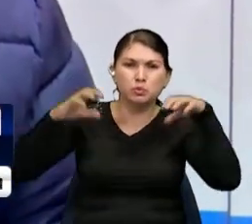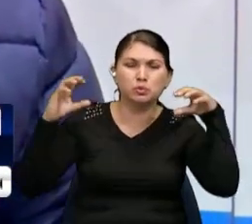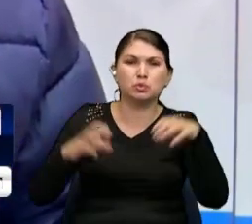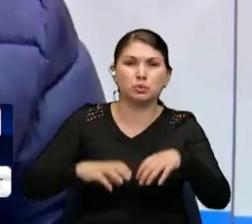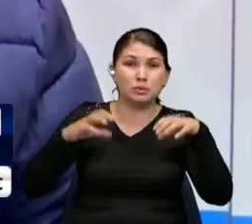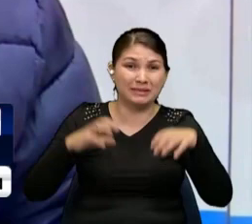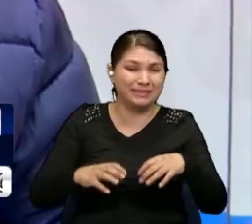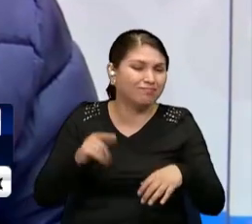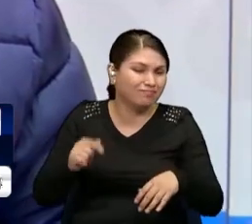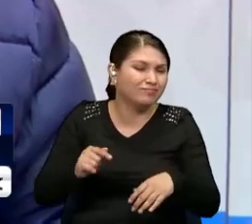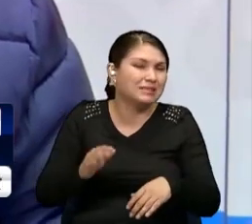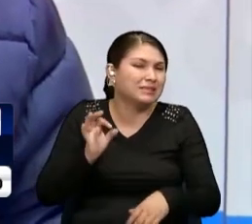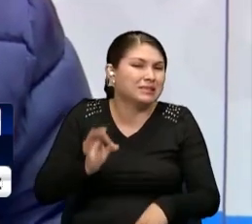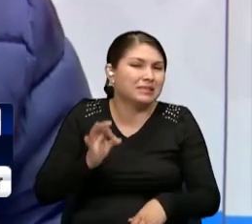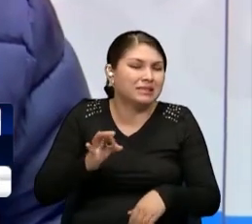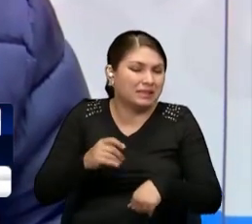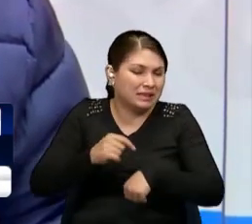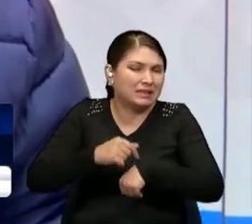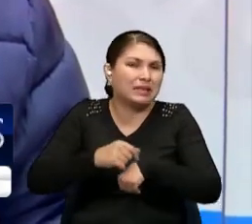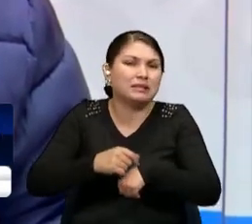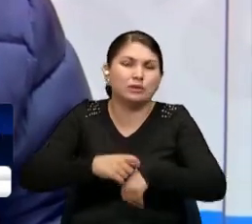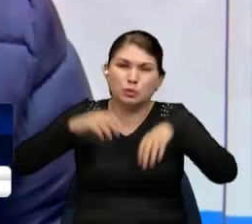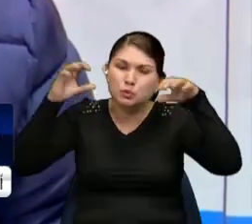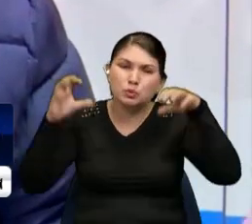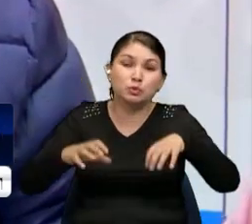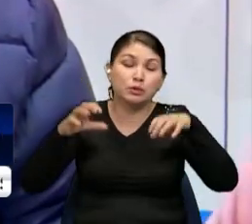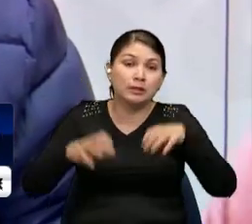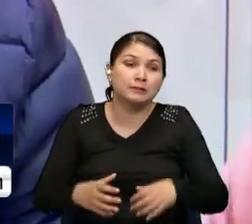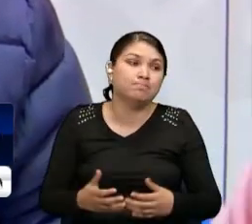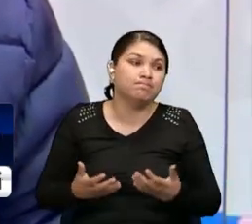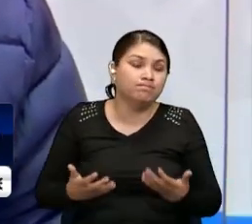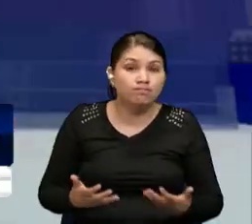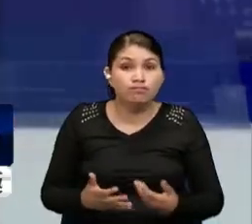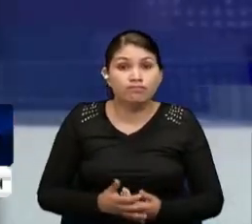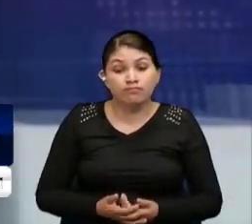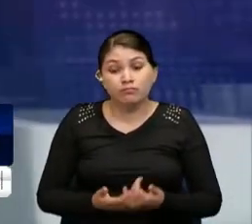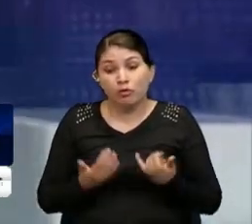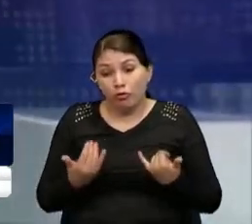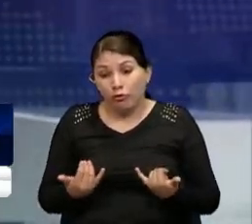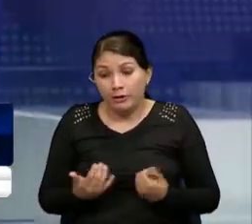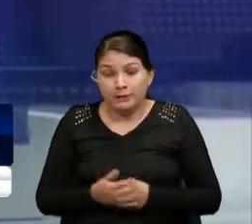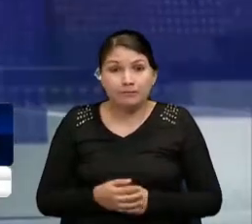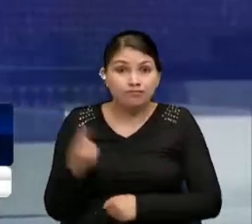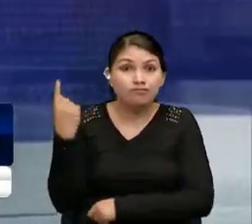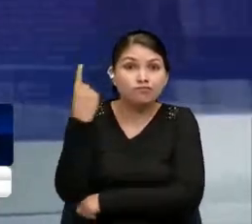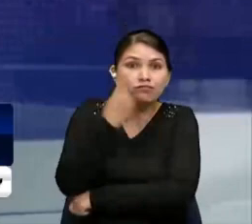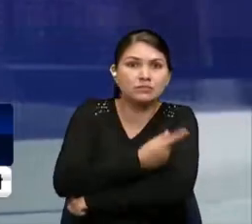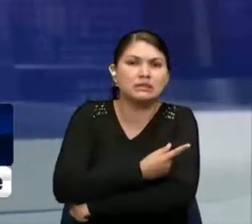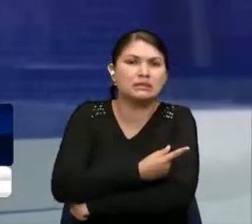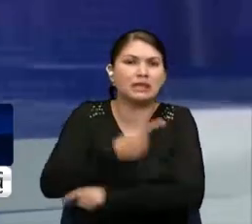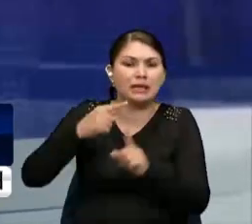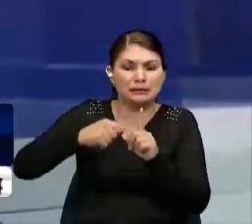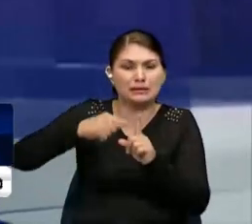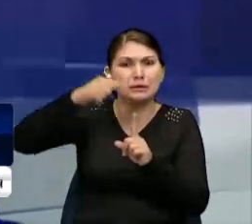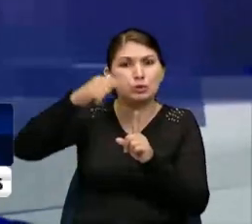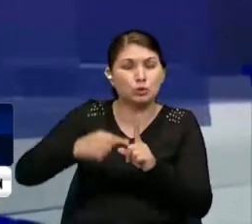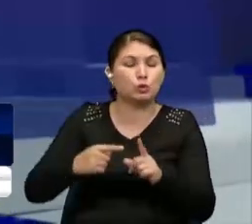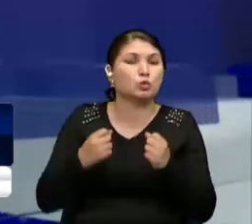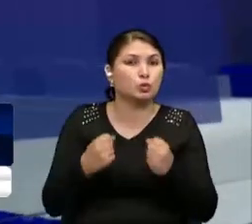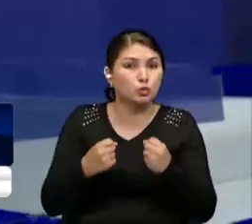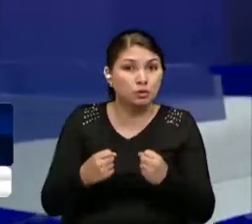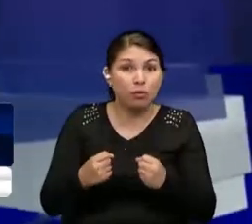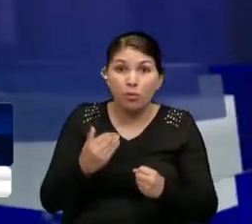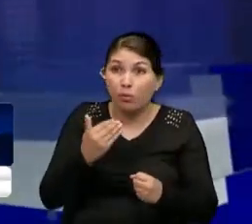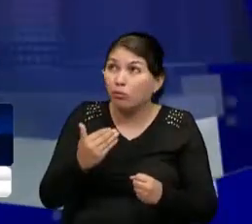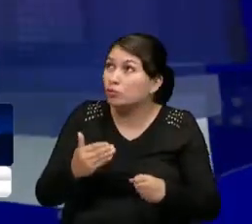estas épocas es que a nosotros nos llueve y pues hoy en día el clima es bastante duro y cuando